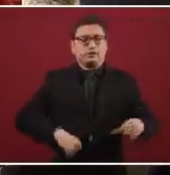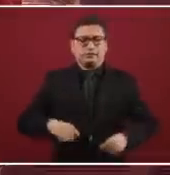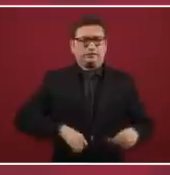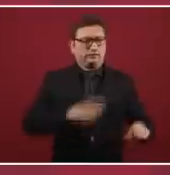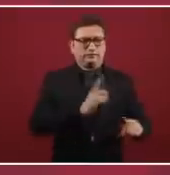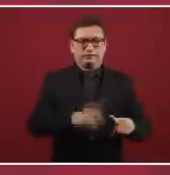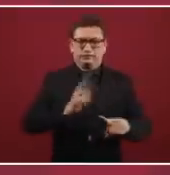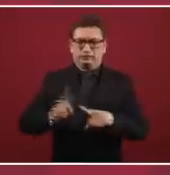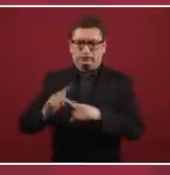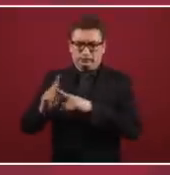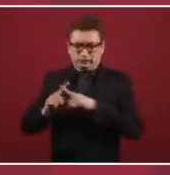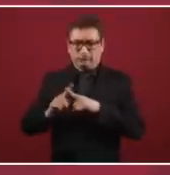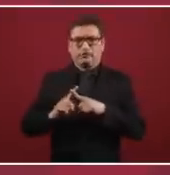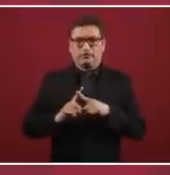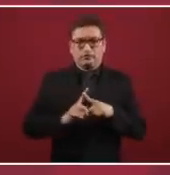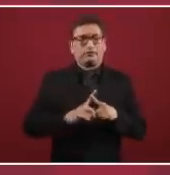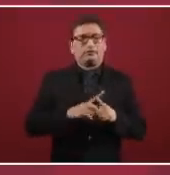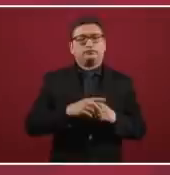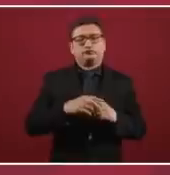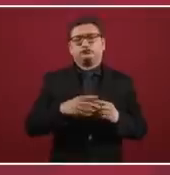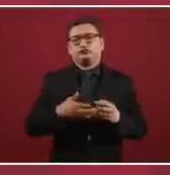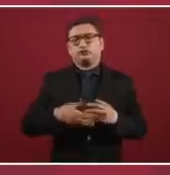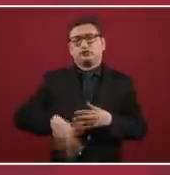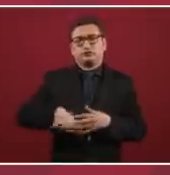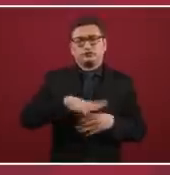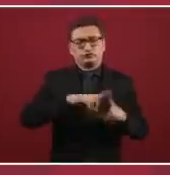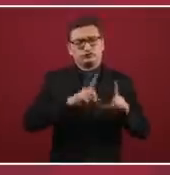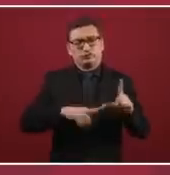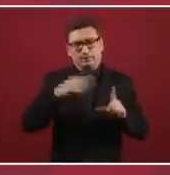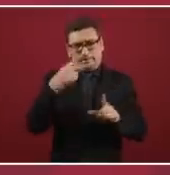productivas, pero era